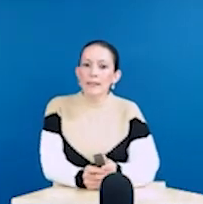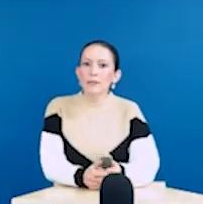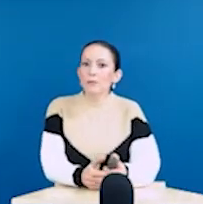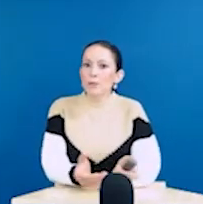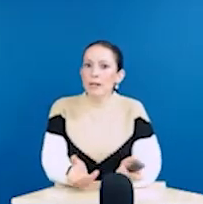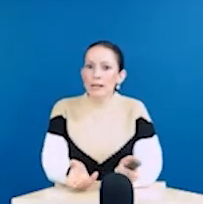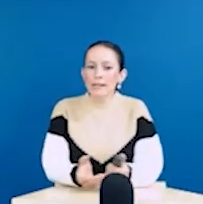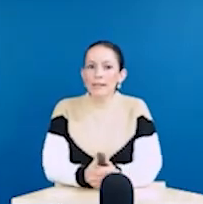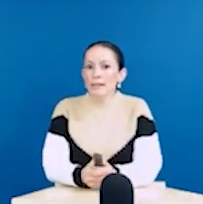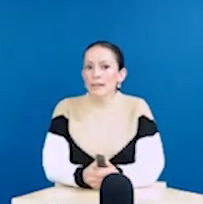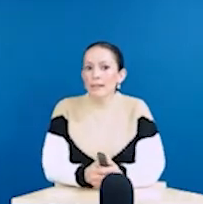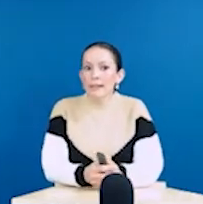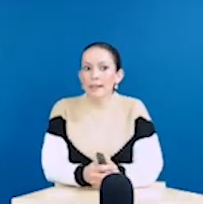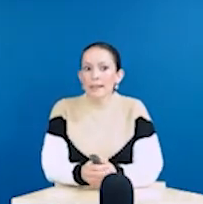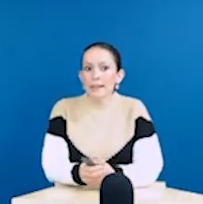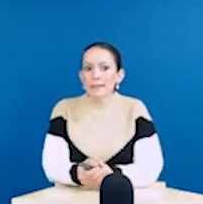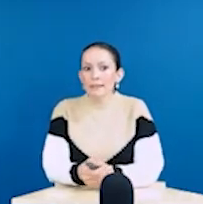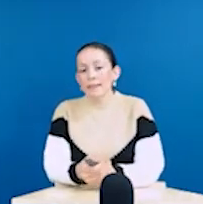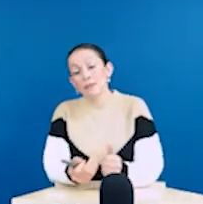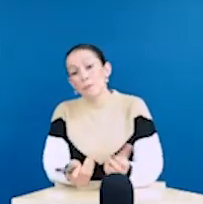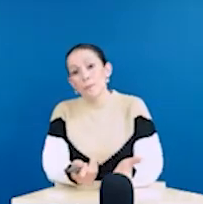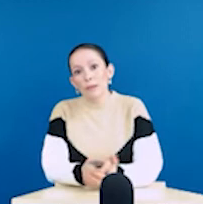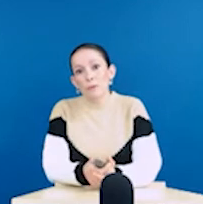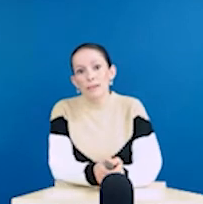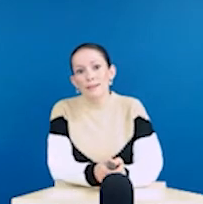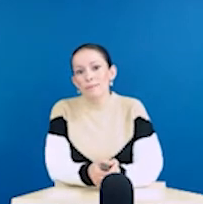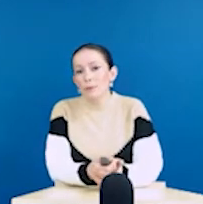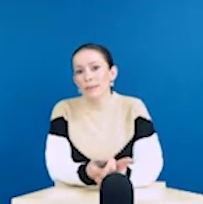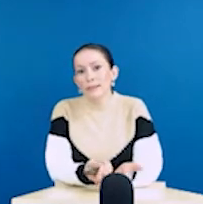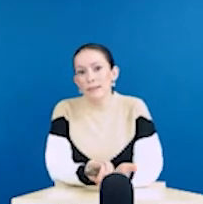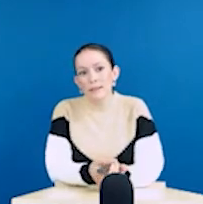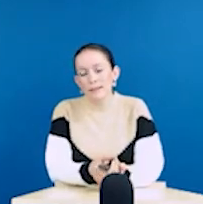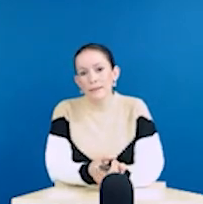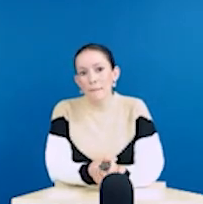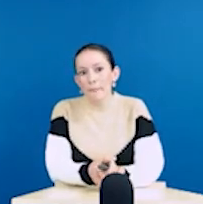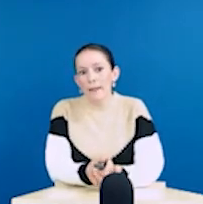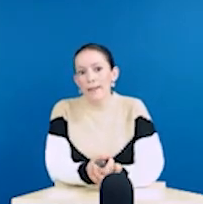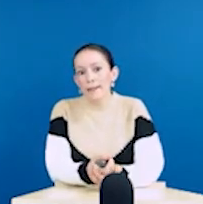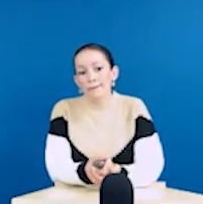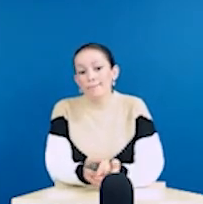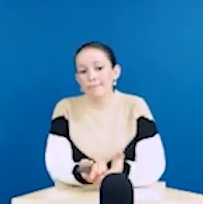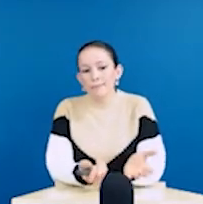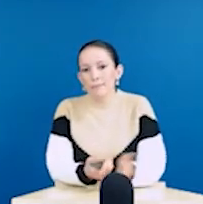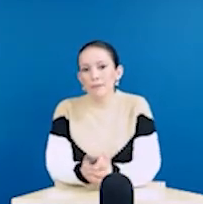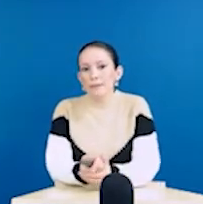importantes en su hogar, caídas desde su propia altura, muy sencillas,